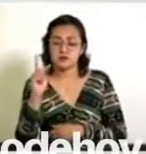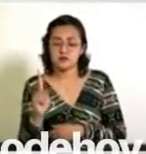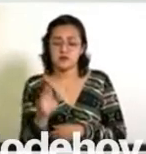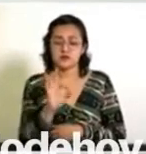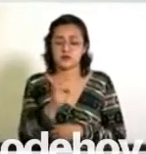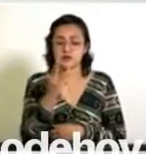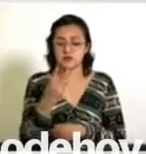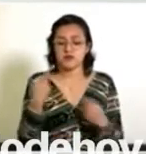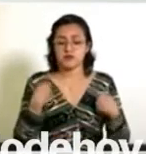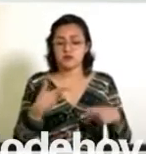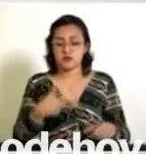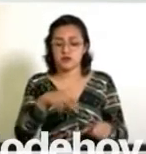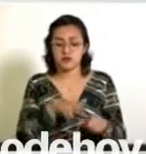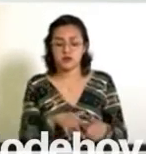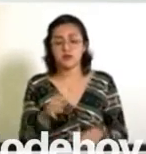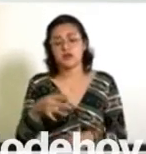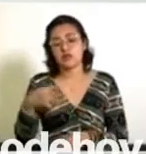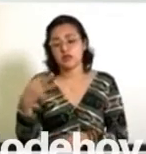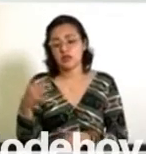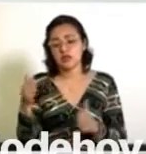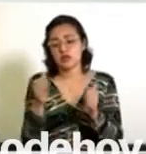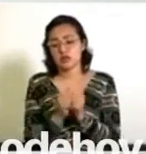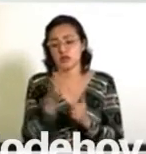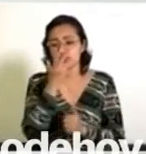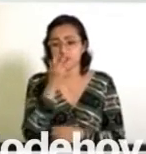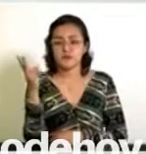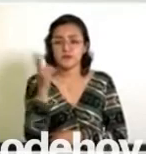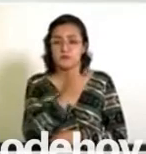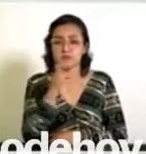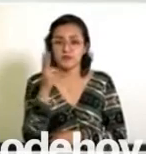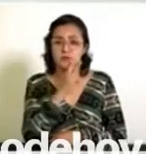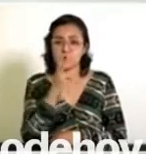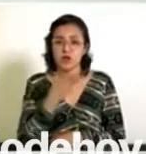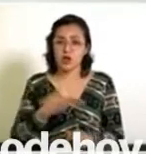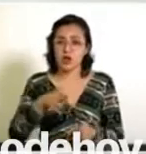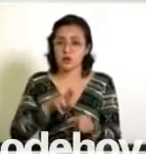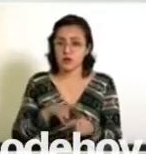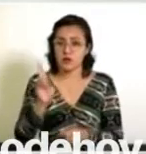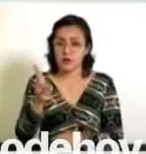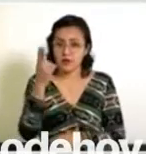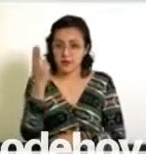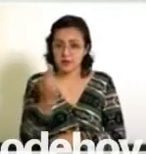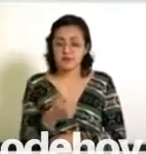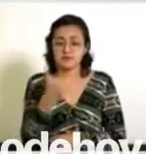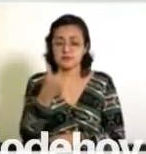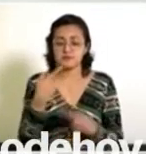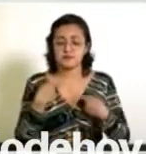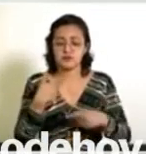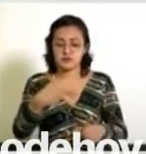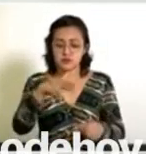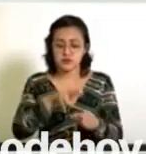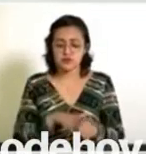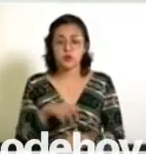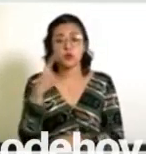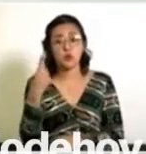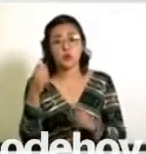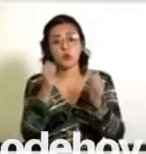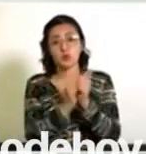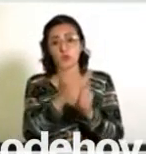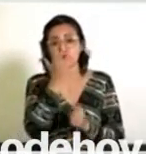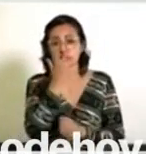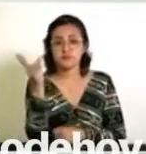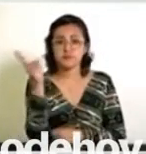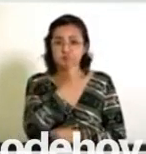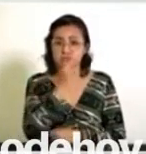43 pacientes, 14 con ventilación mecánica. Hospital Universitario, 6 pacientes y 1 con